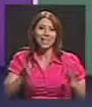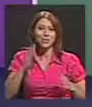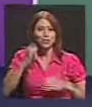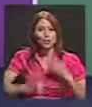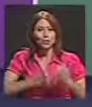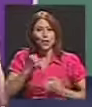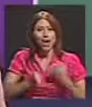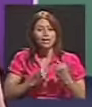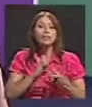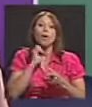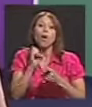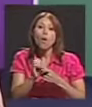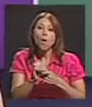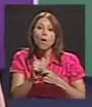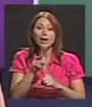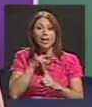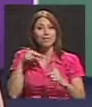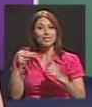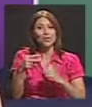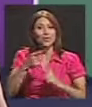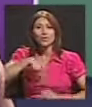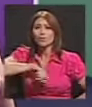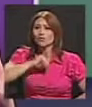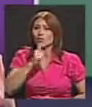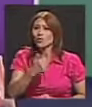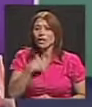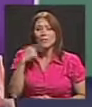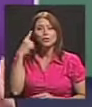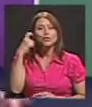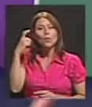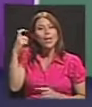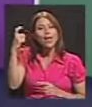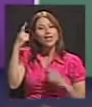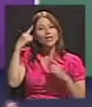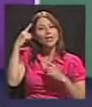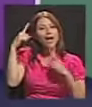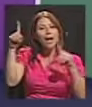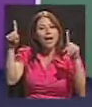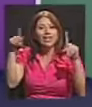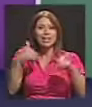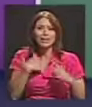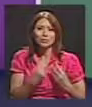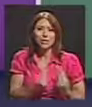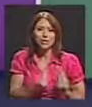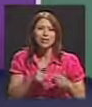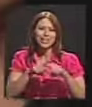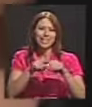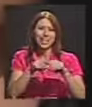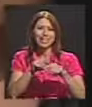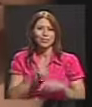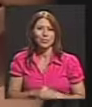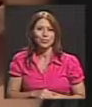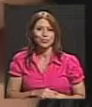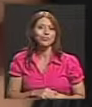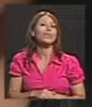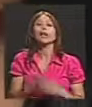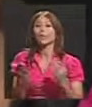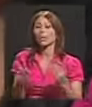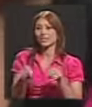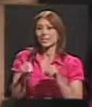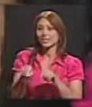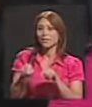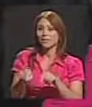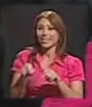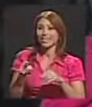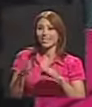o en la visión no tenemos sueños tenemos un terror y es muy relativo ryan precisamente esa discapacidad